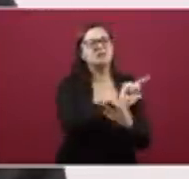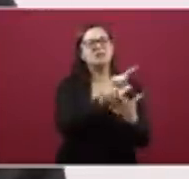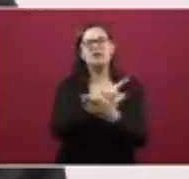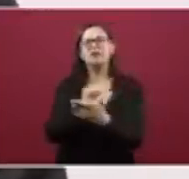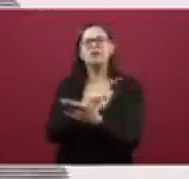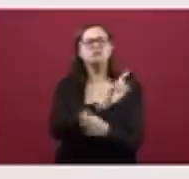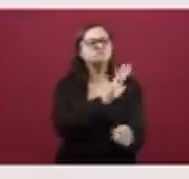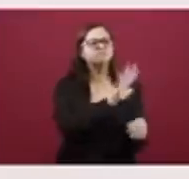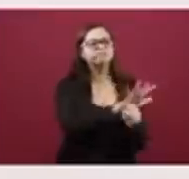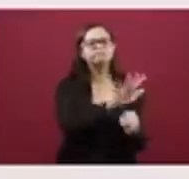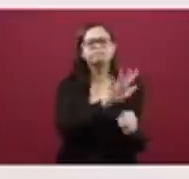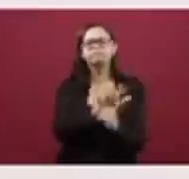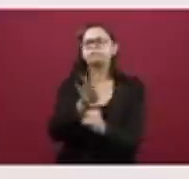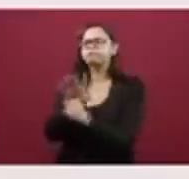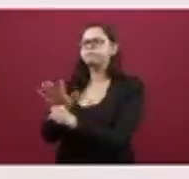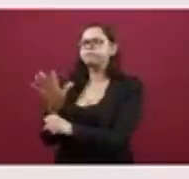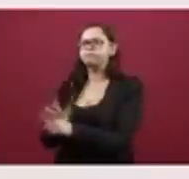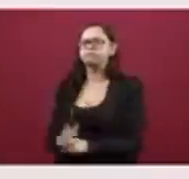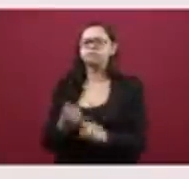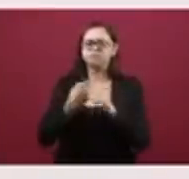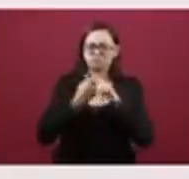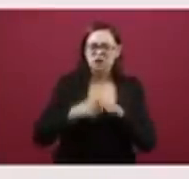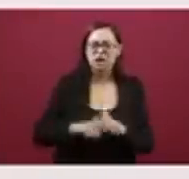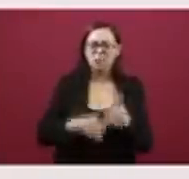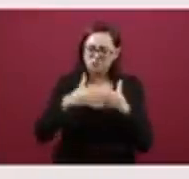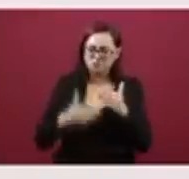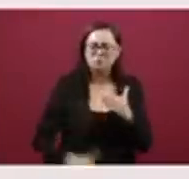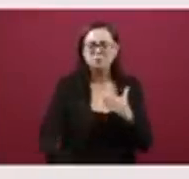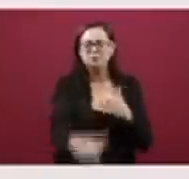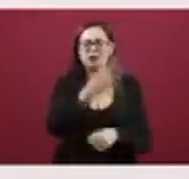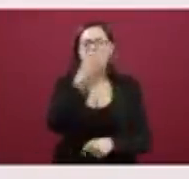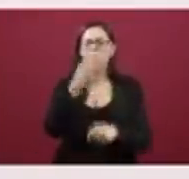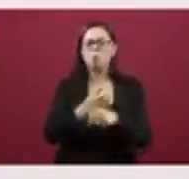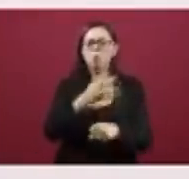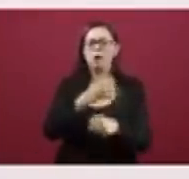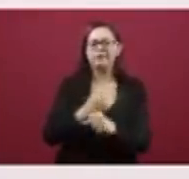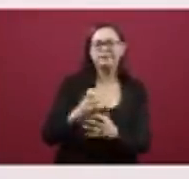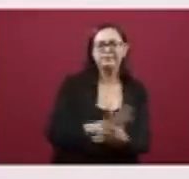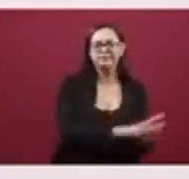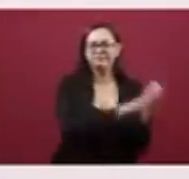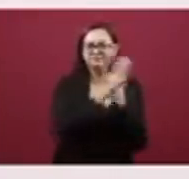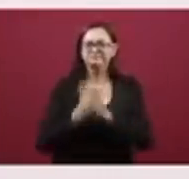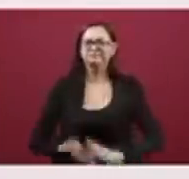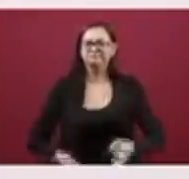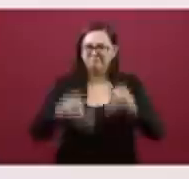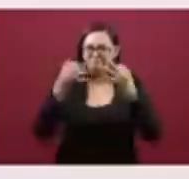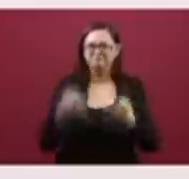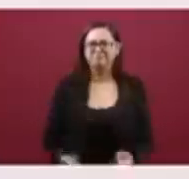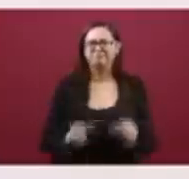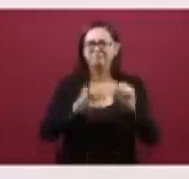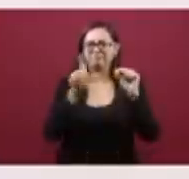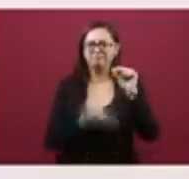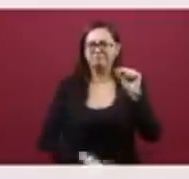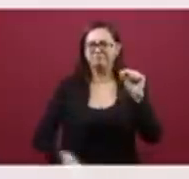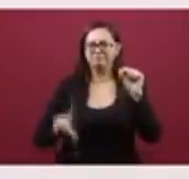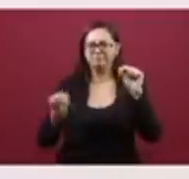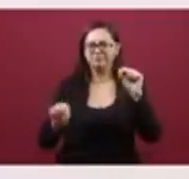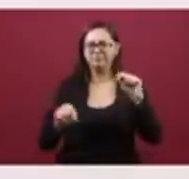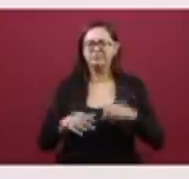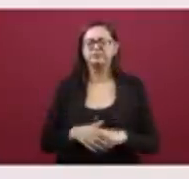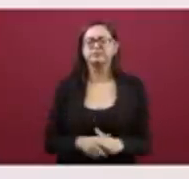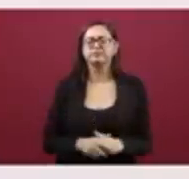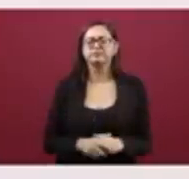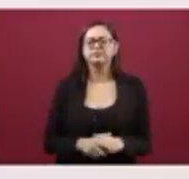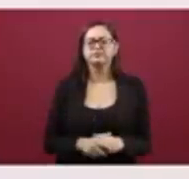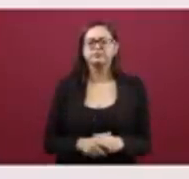para llevar a la práctica a la cuarta transformación de la vida pública del país en este